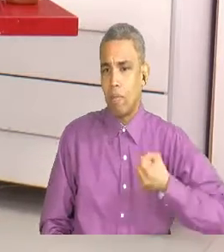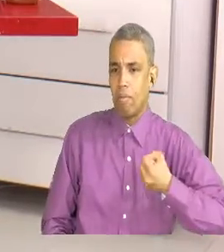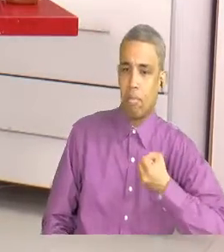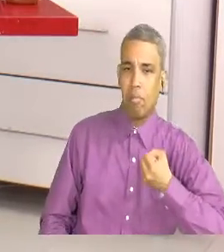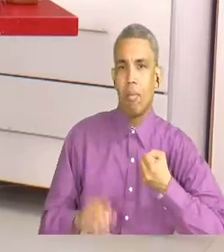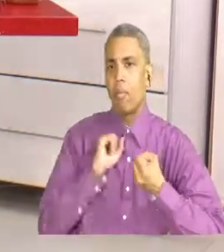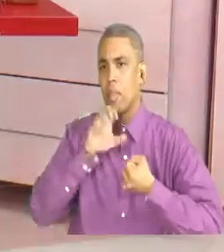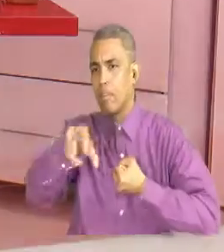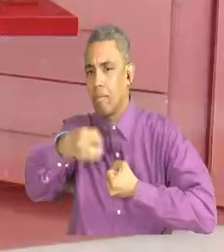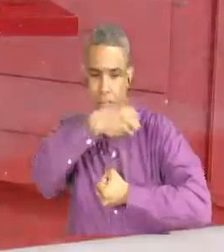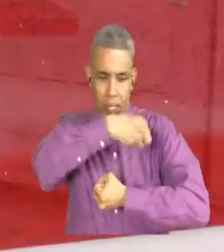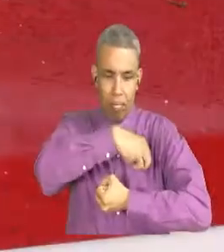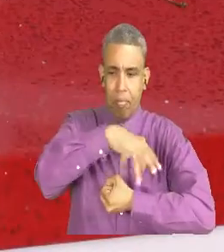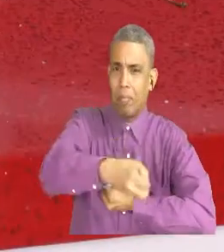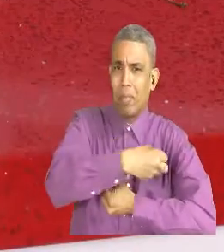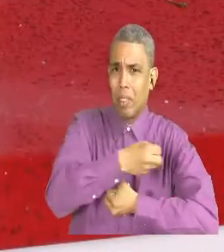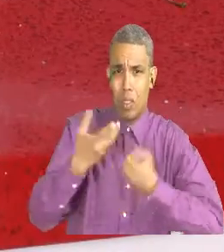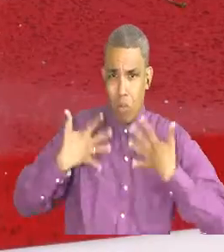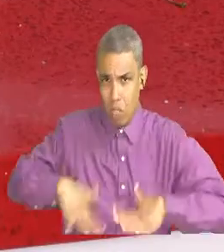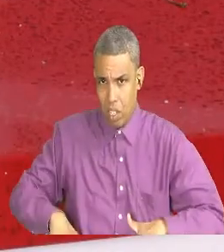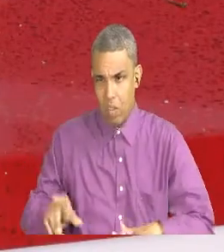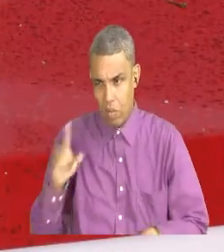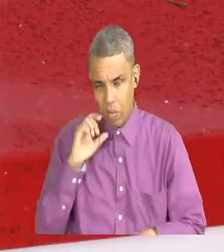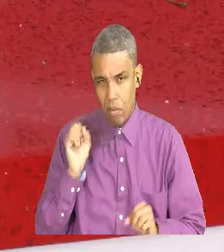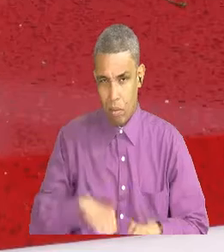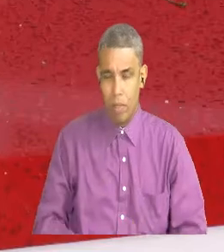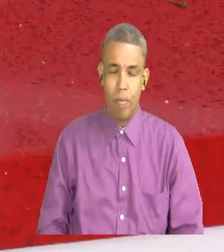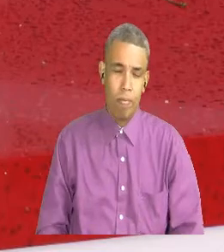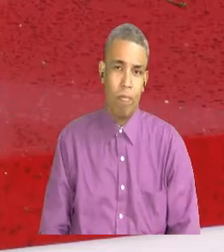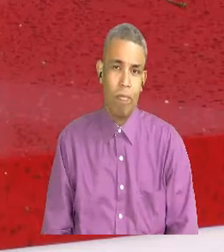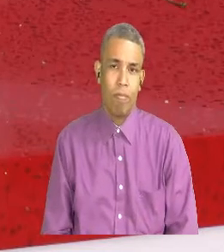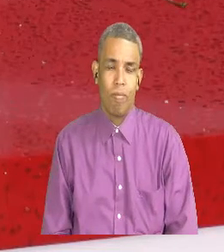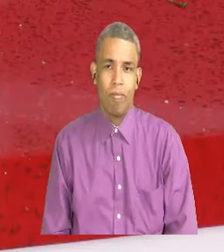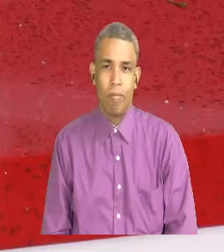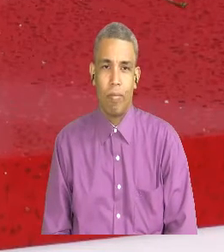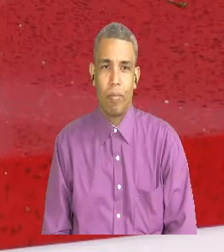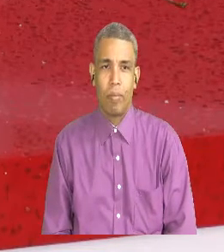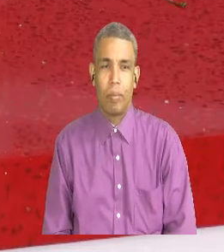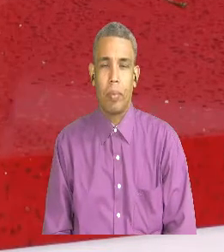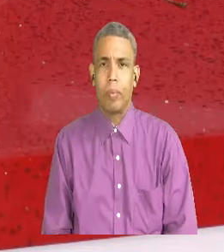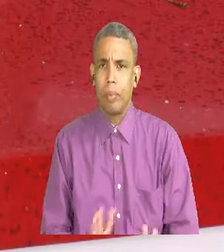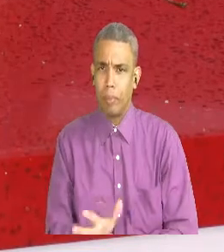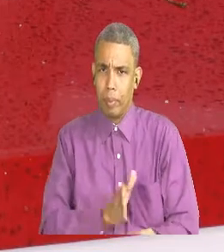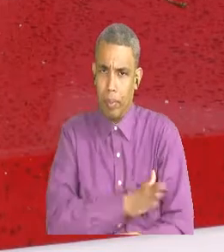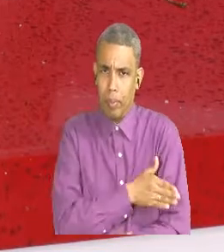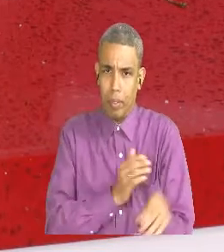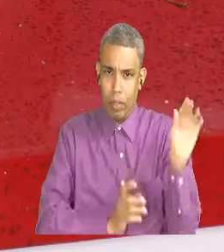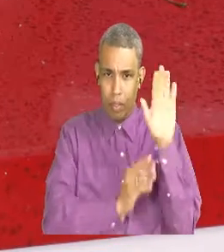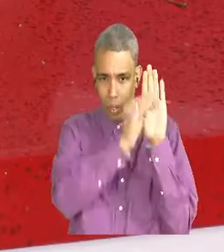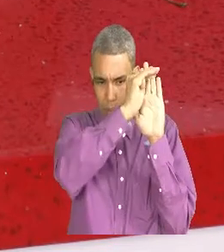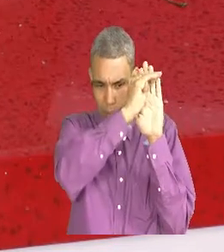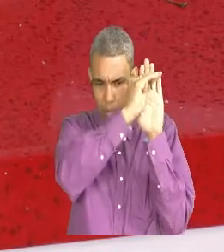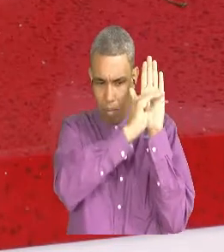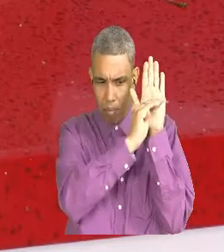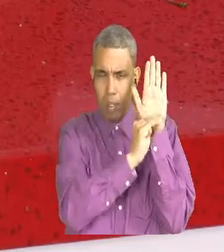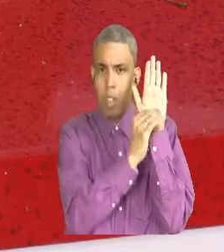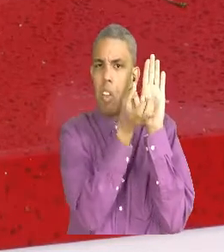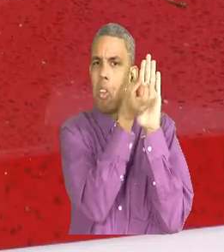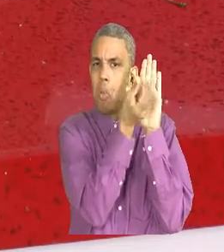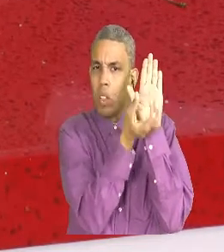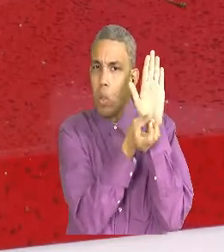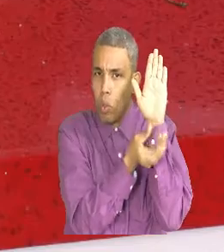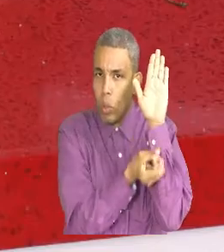el calabacín, yo cojo también la mitad de lo que tenemos. Ya el recetario dio las cantidades para una